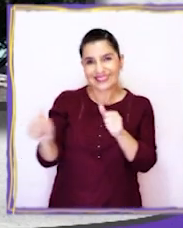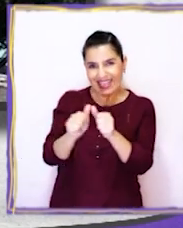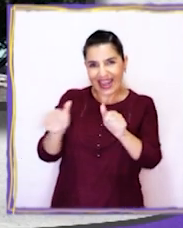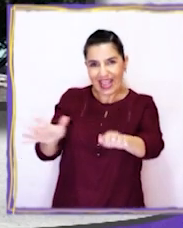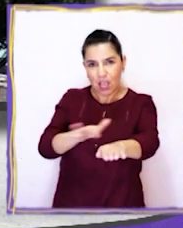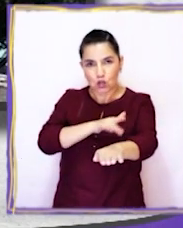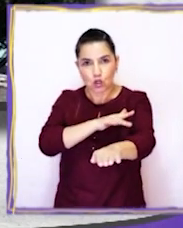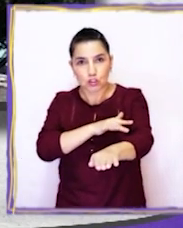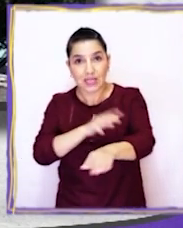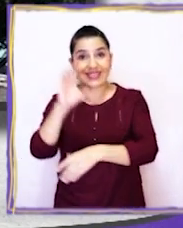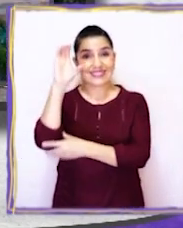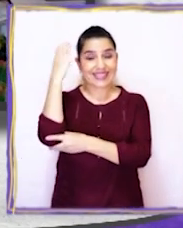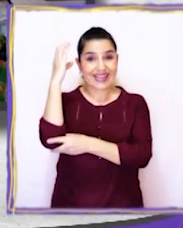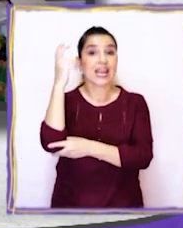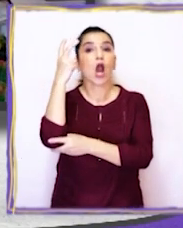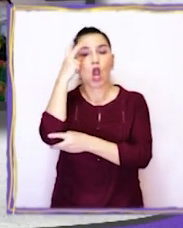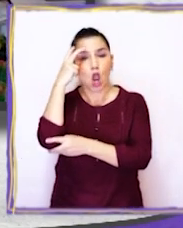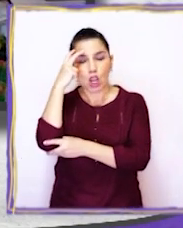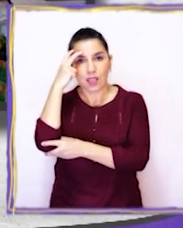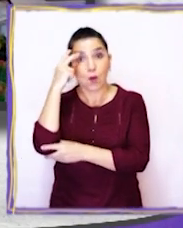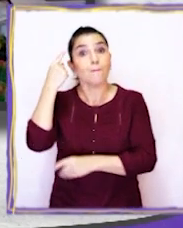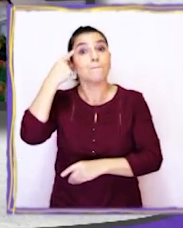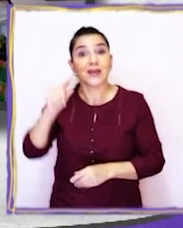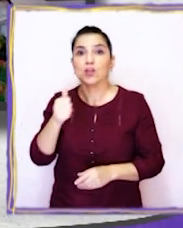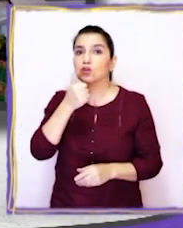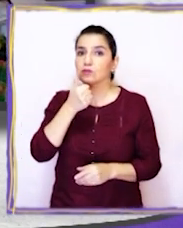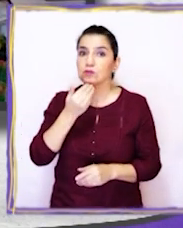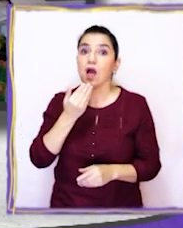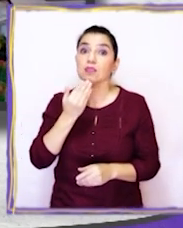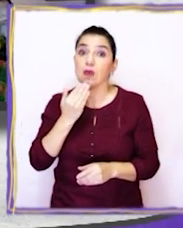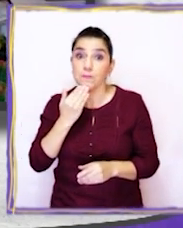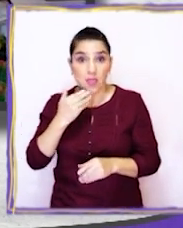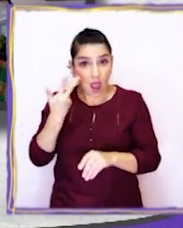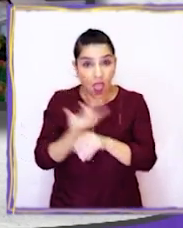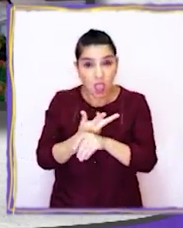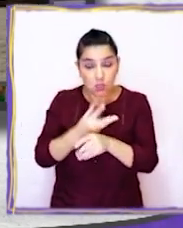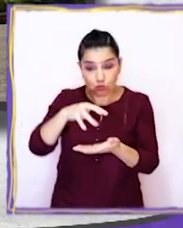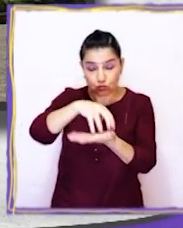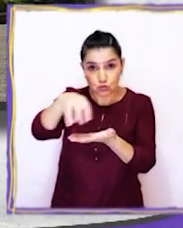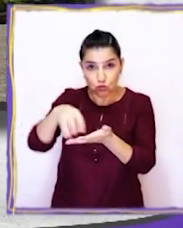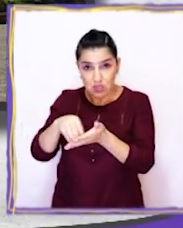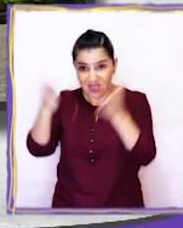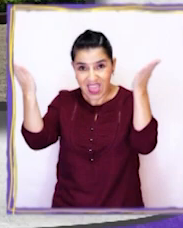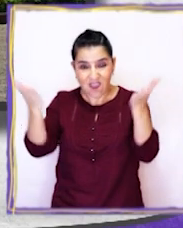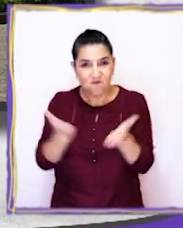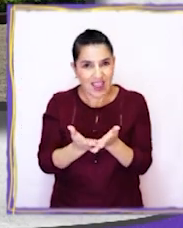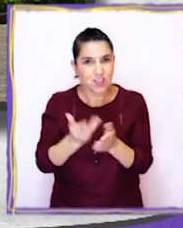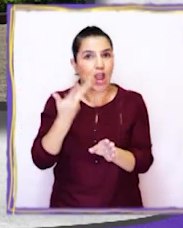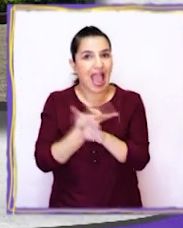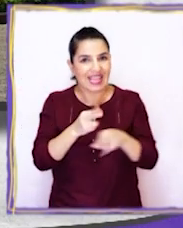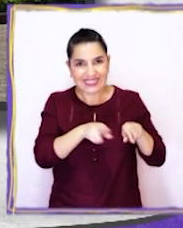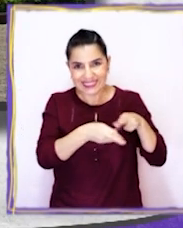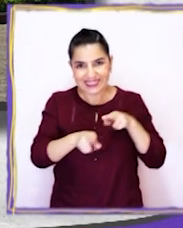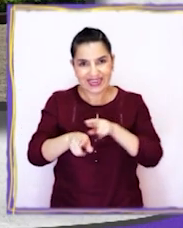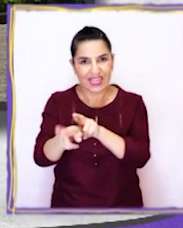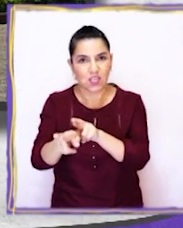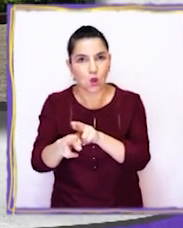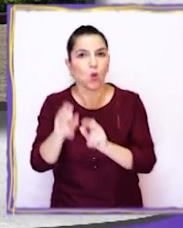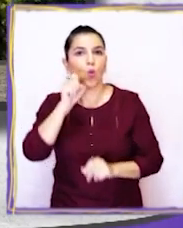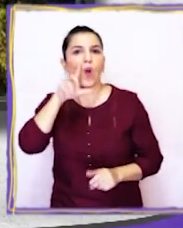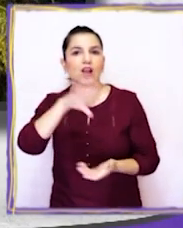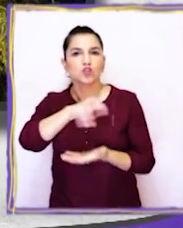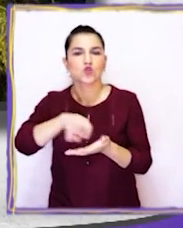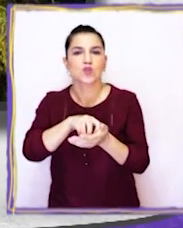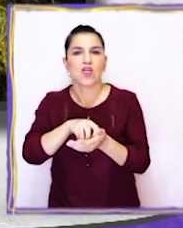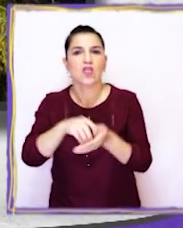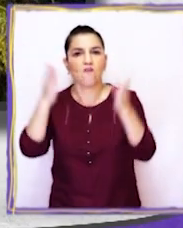en la costa, como La Serena y Coquimbo. Pero también hay muchas ciudades en los valles, gracias a la existencia de ríos como la ciudad